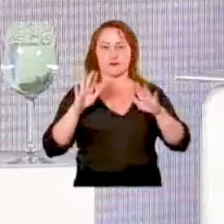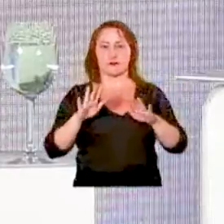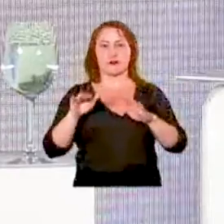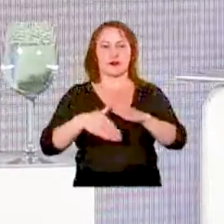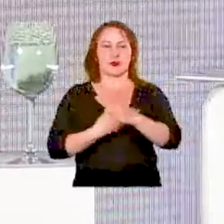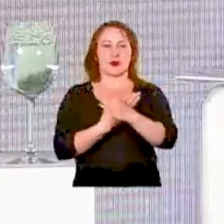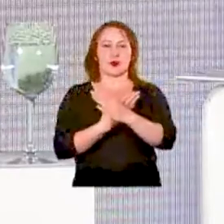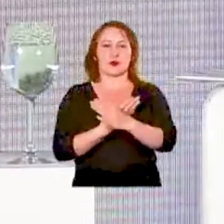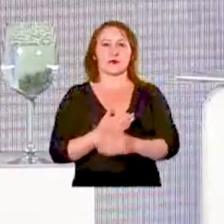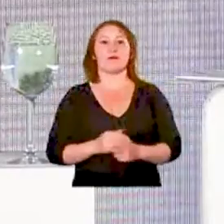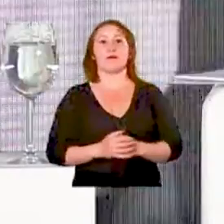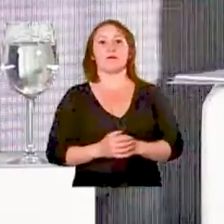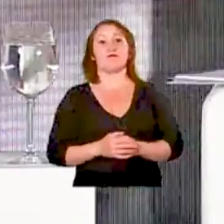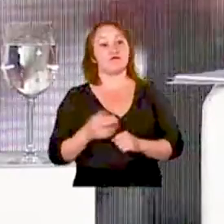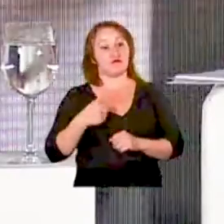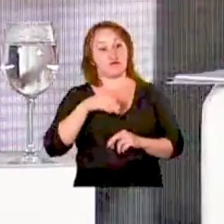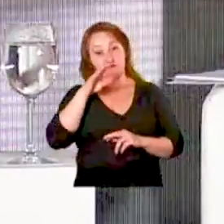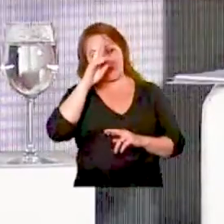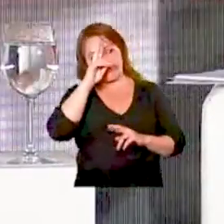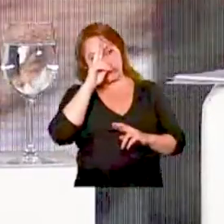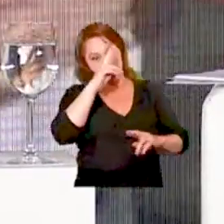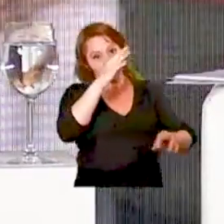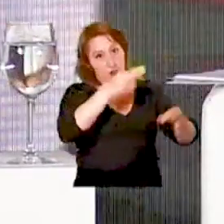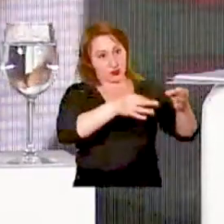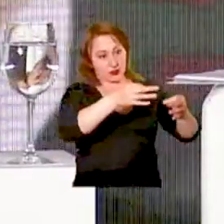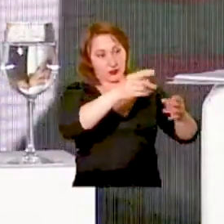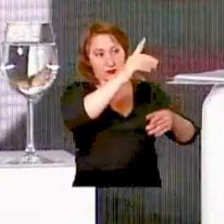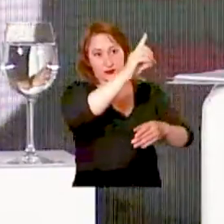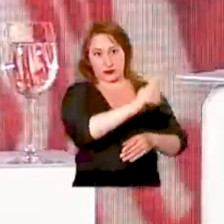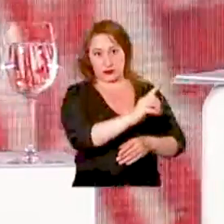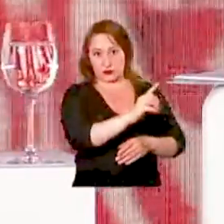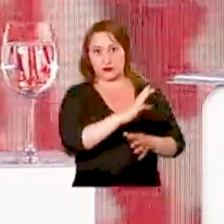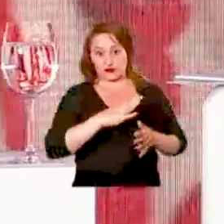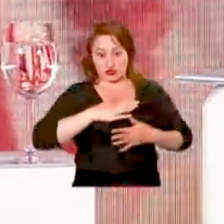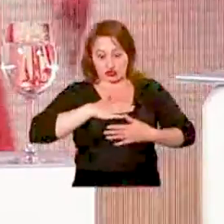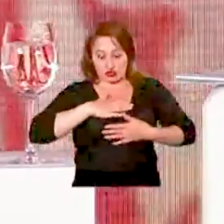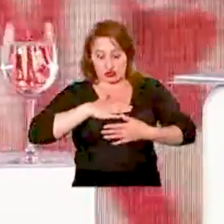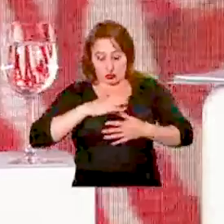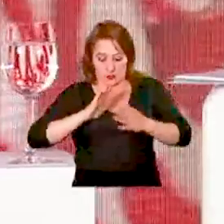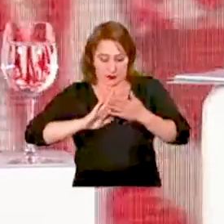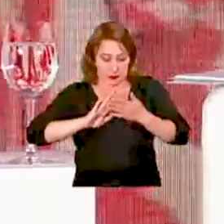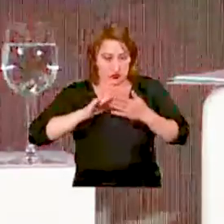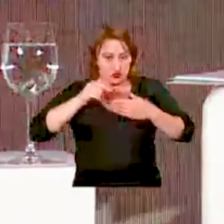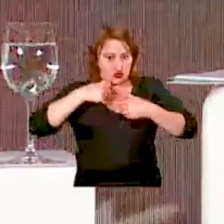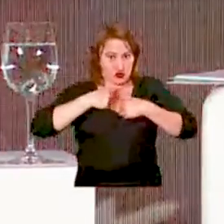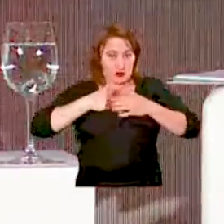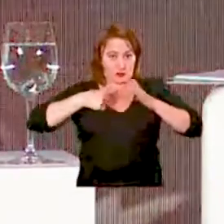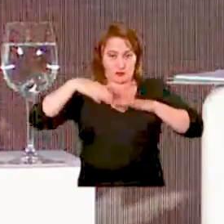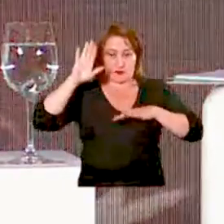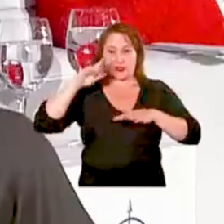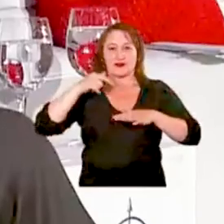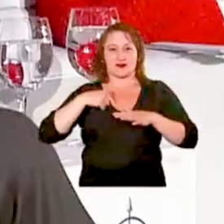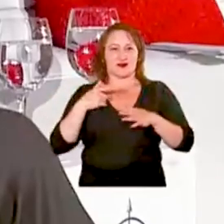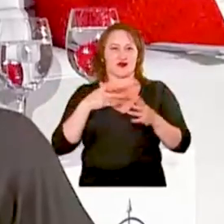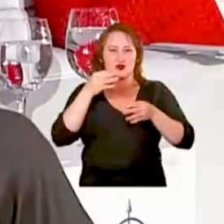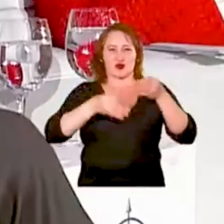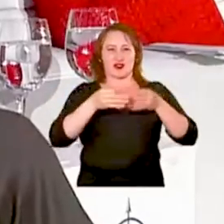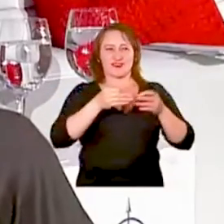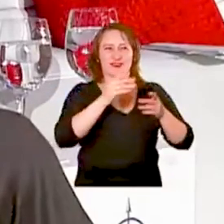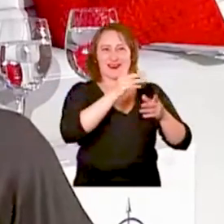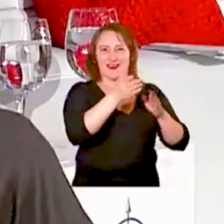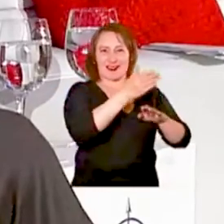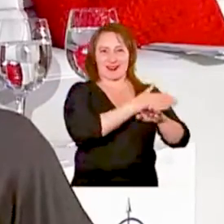Somos respetuosos de las decisiones judiciales. Yo, y perdónenme que personalice más que nadie, que vengo de la rama judicial,